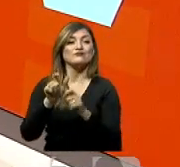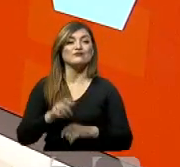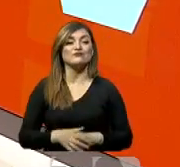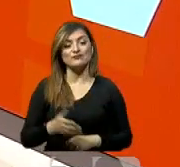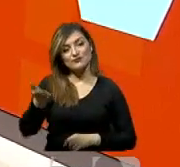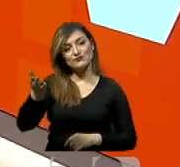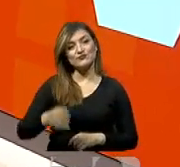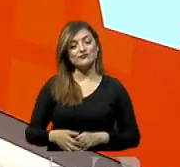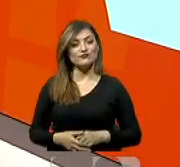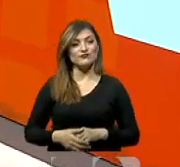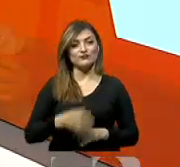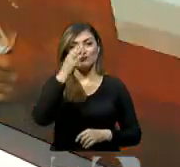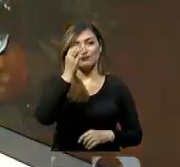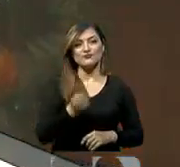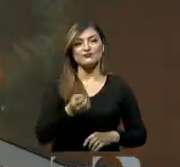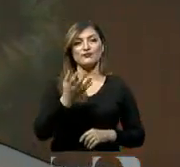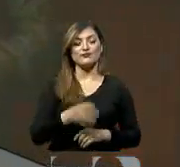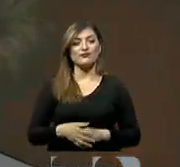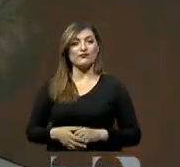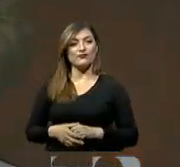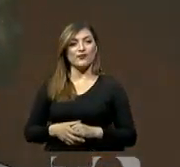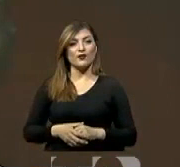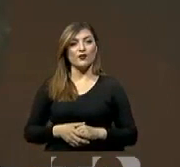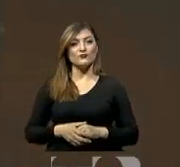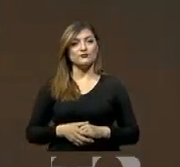que te damos el paso, Paul, buen día para ti.